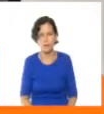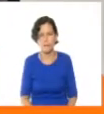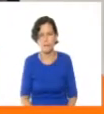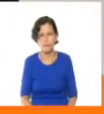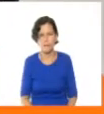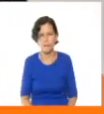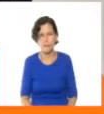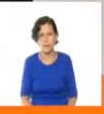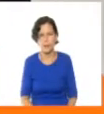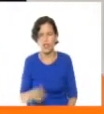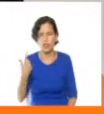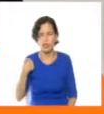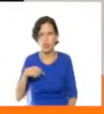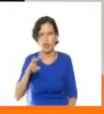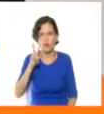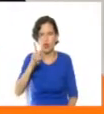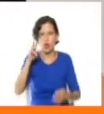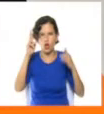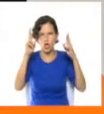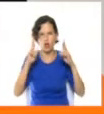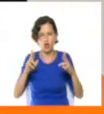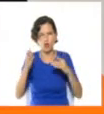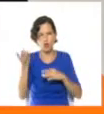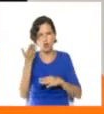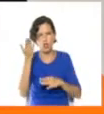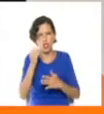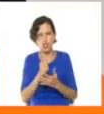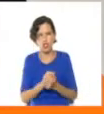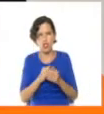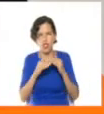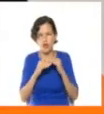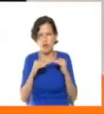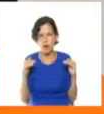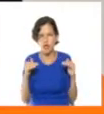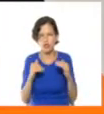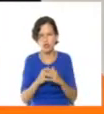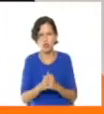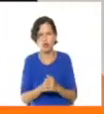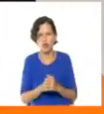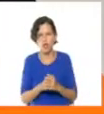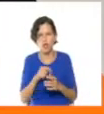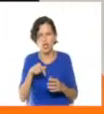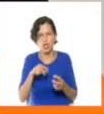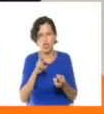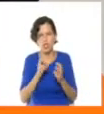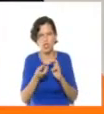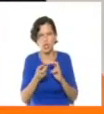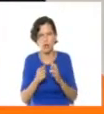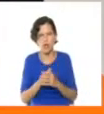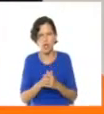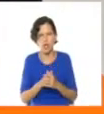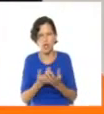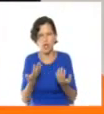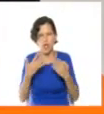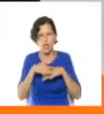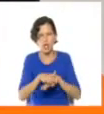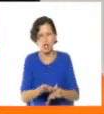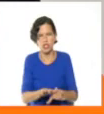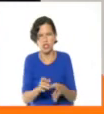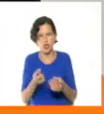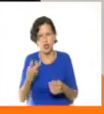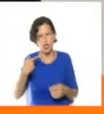la Constitución, la volvemos a colocar y tenemos dos recursos importantísimos y básicos